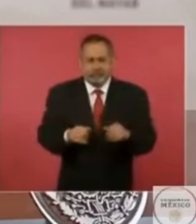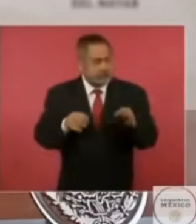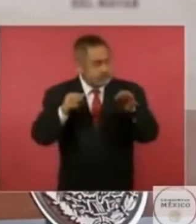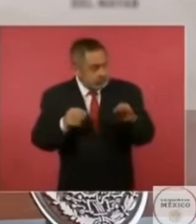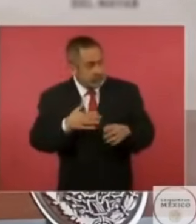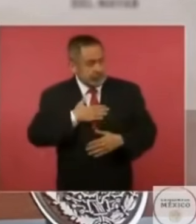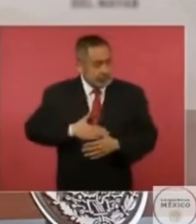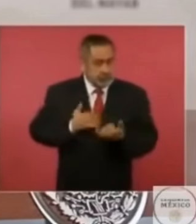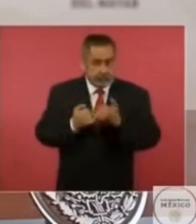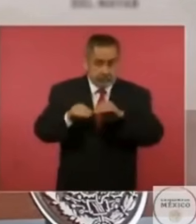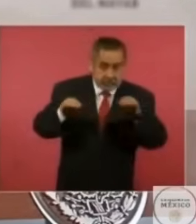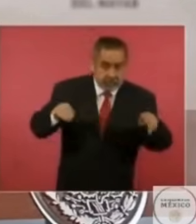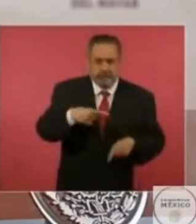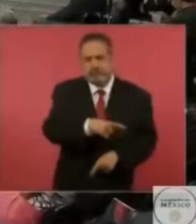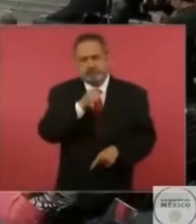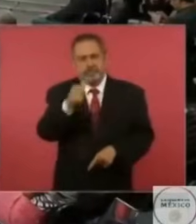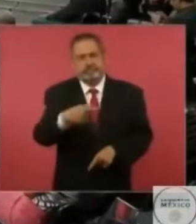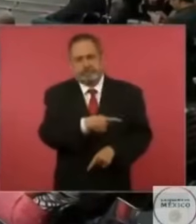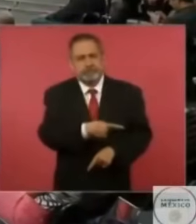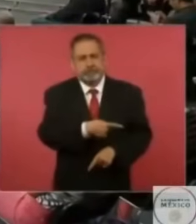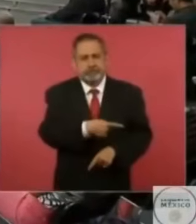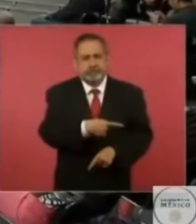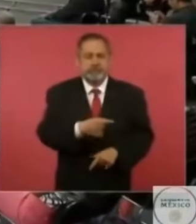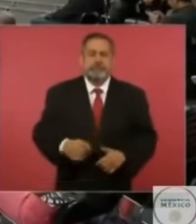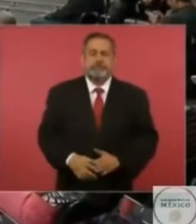garantizan la impartición de justicia.